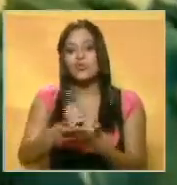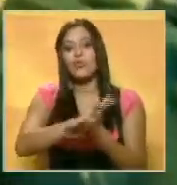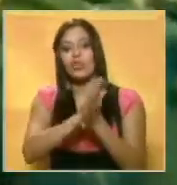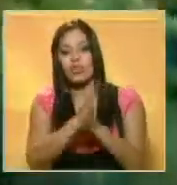extensión